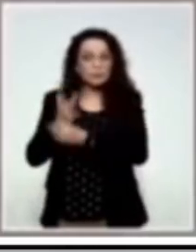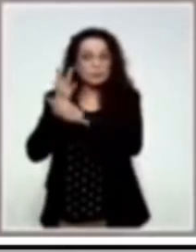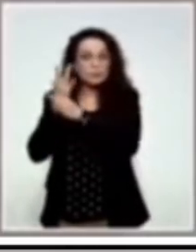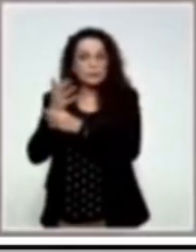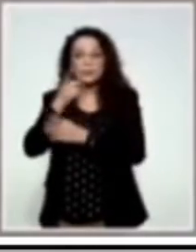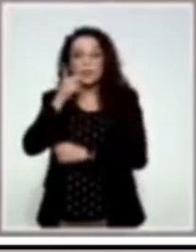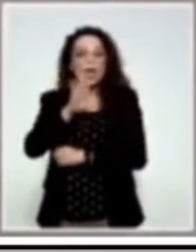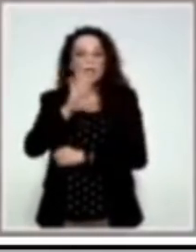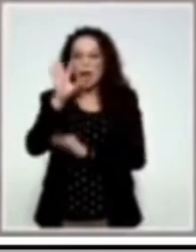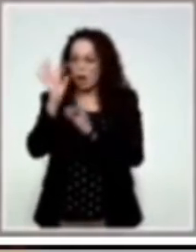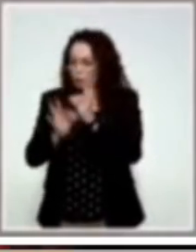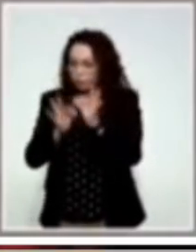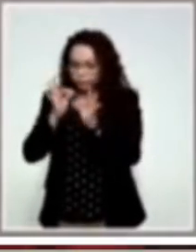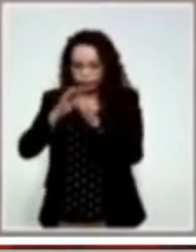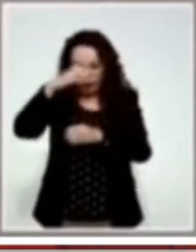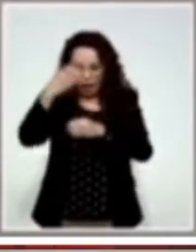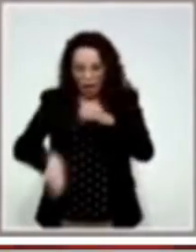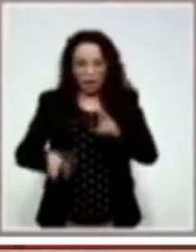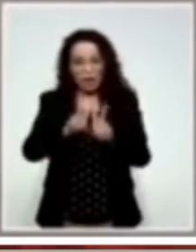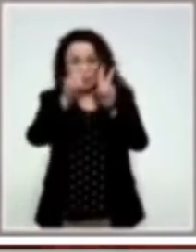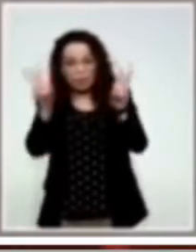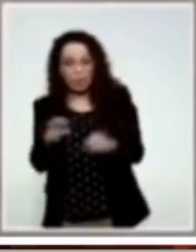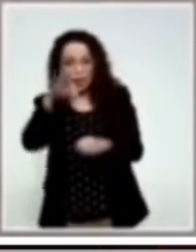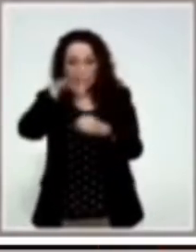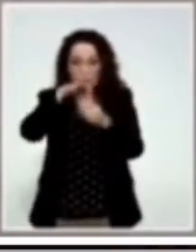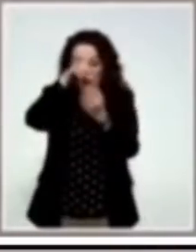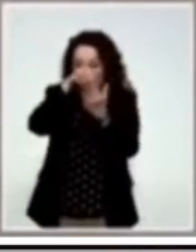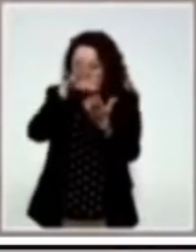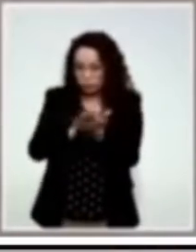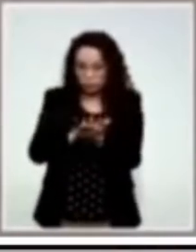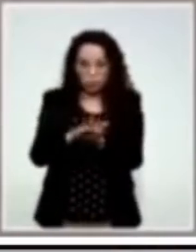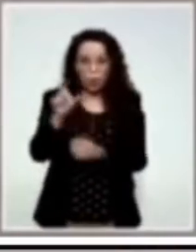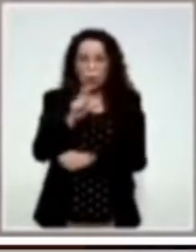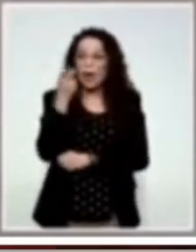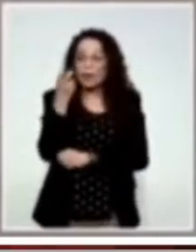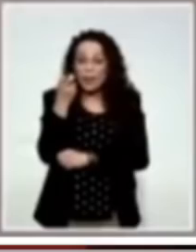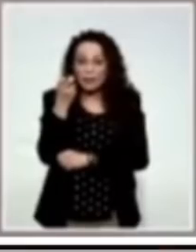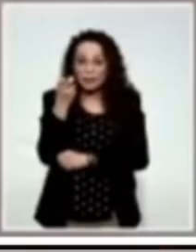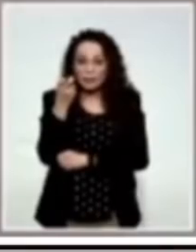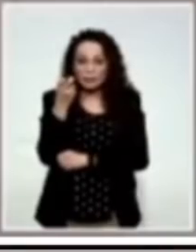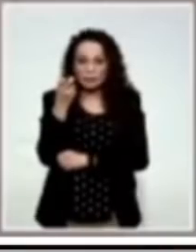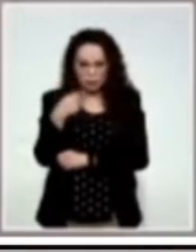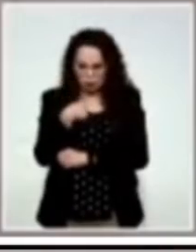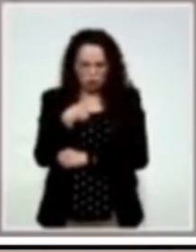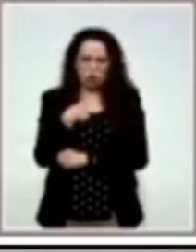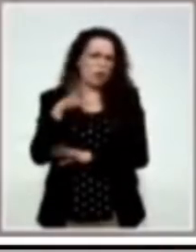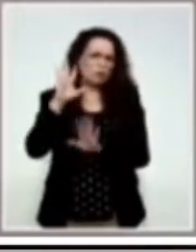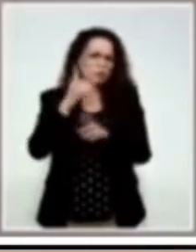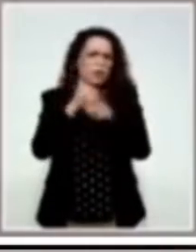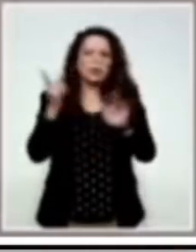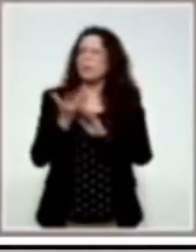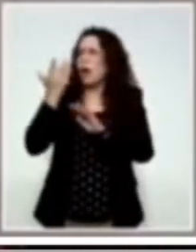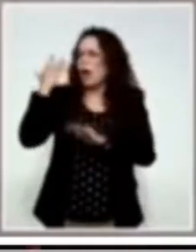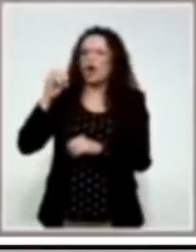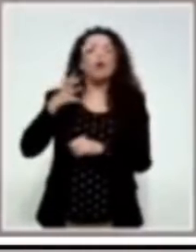definitivamente concluido o votado el asunto. En el momento en que el presidente de la Corte, no yo, cualquiera de los que haya sido y los que